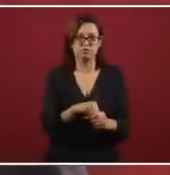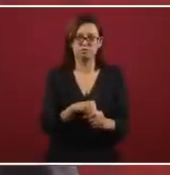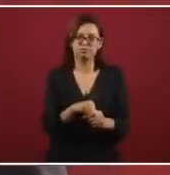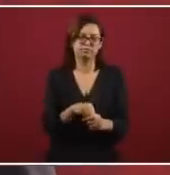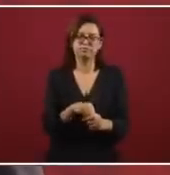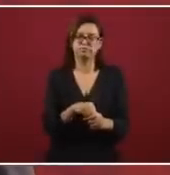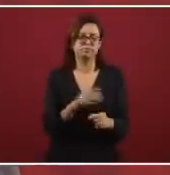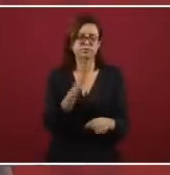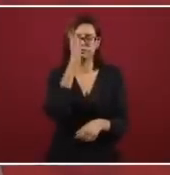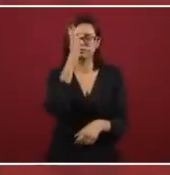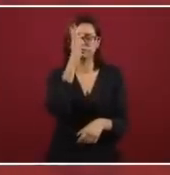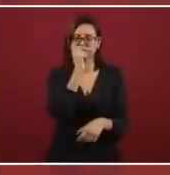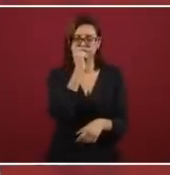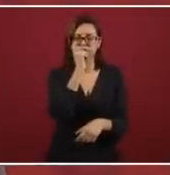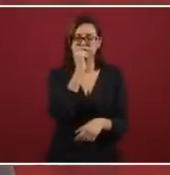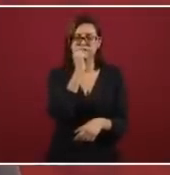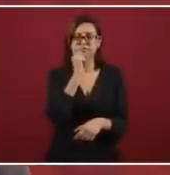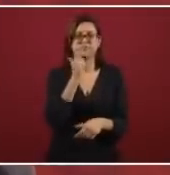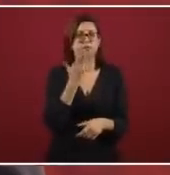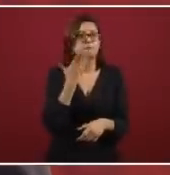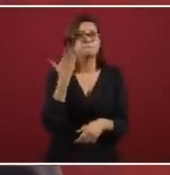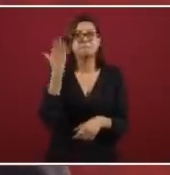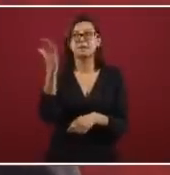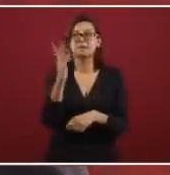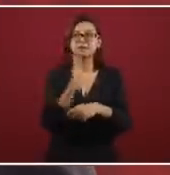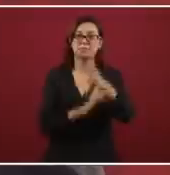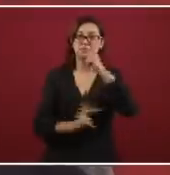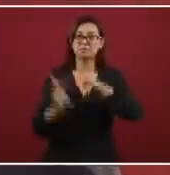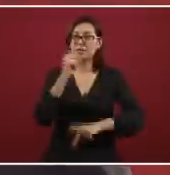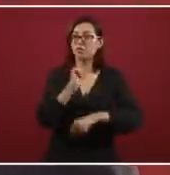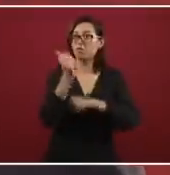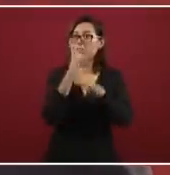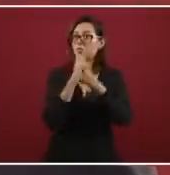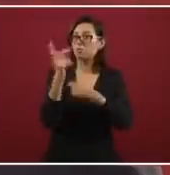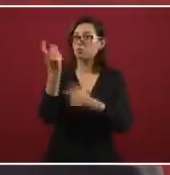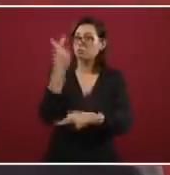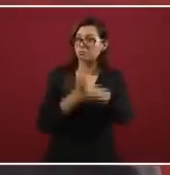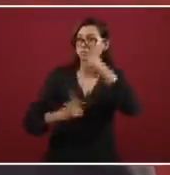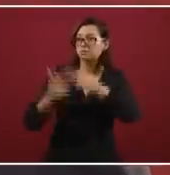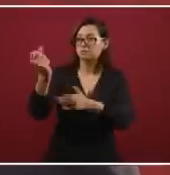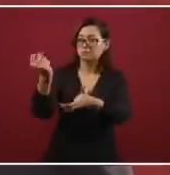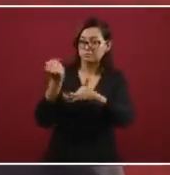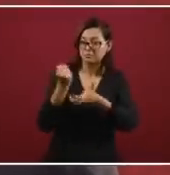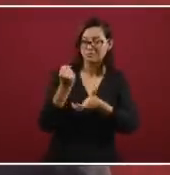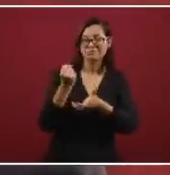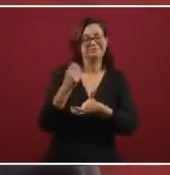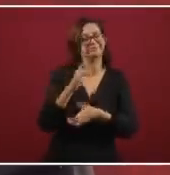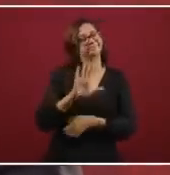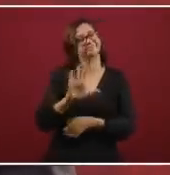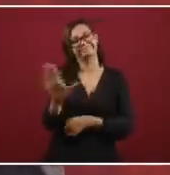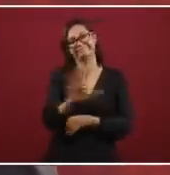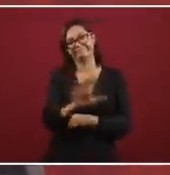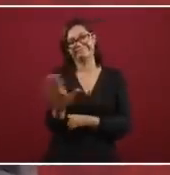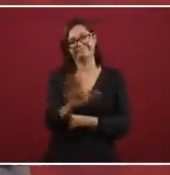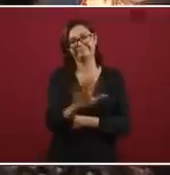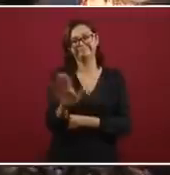Se tendría que endeudar al país, y eso no lo vamos a hacer.